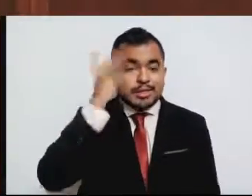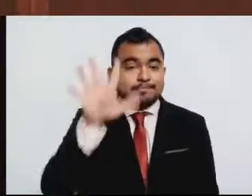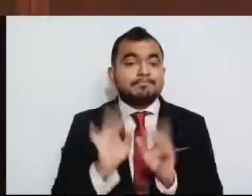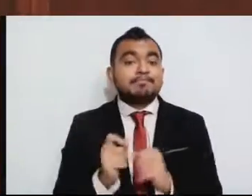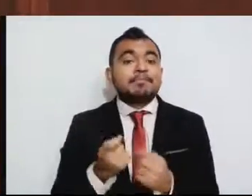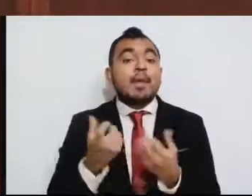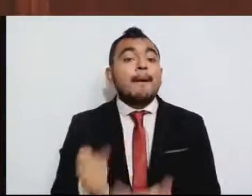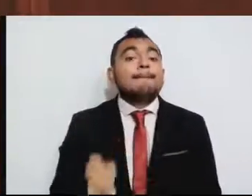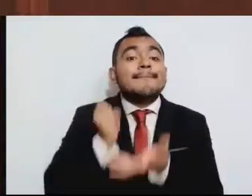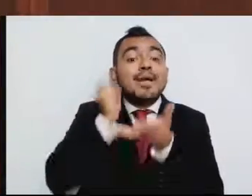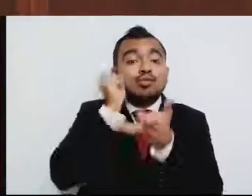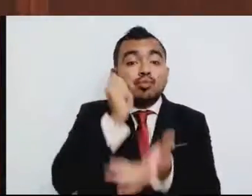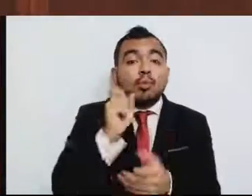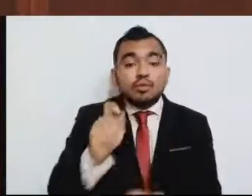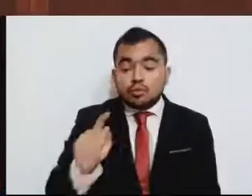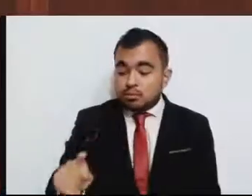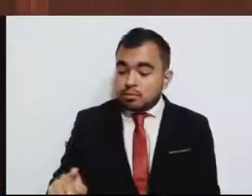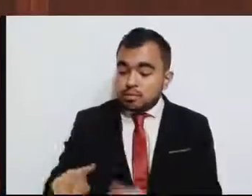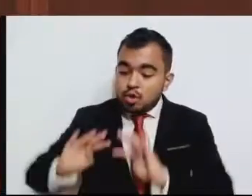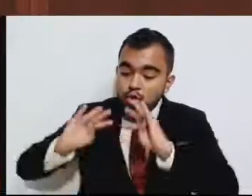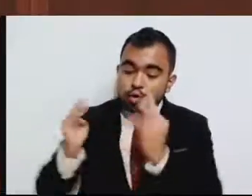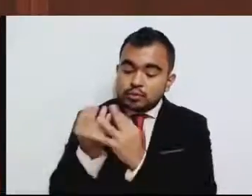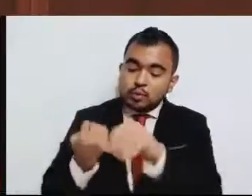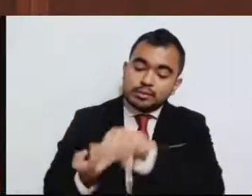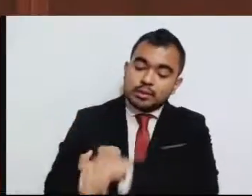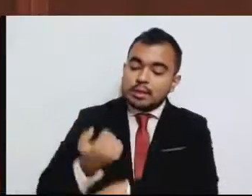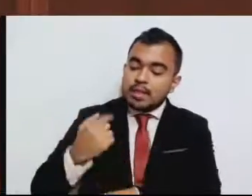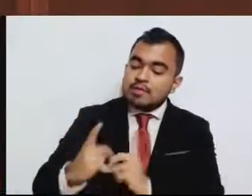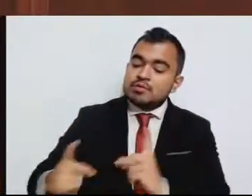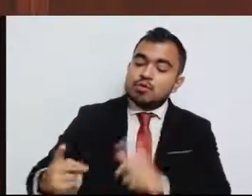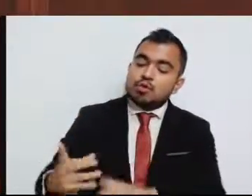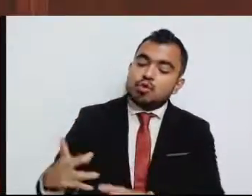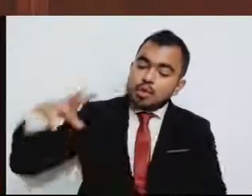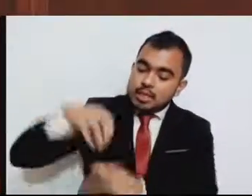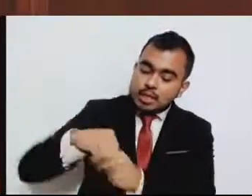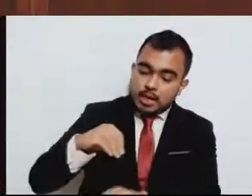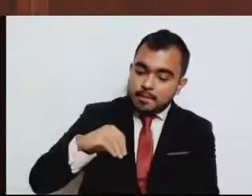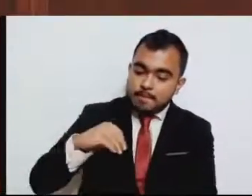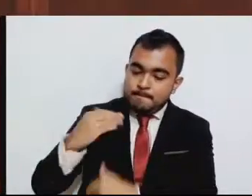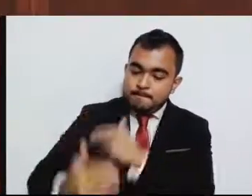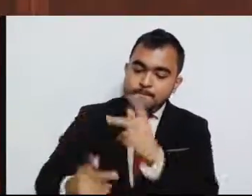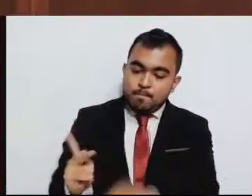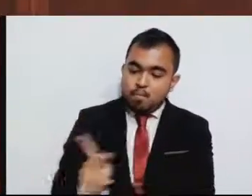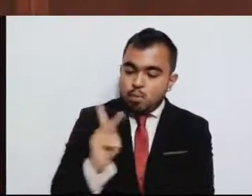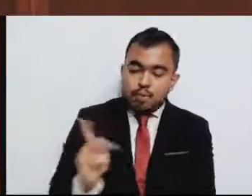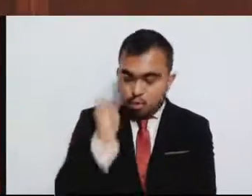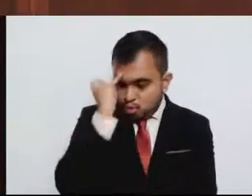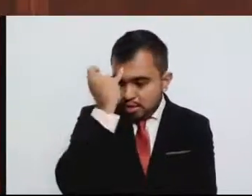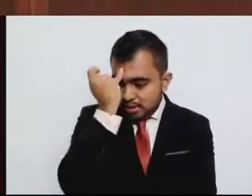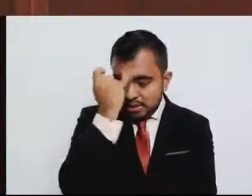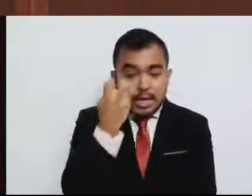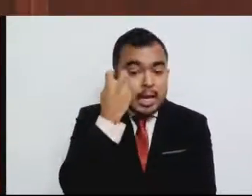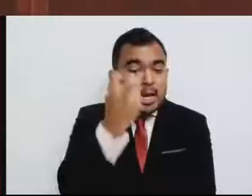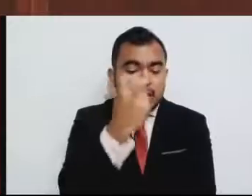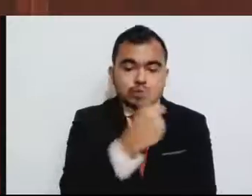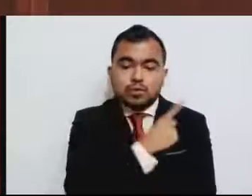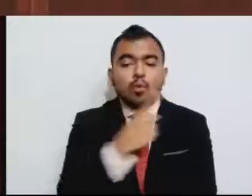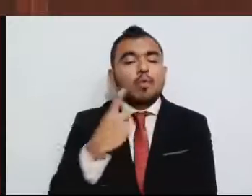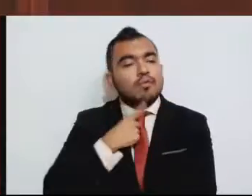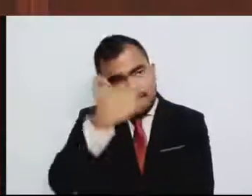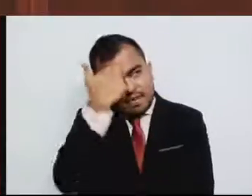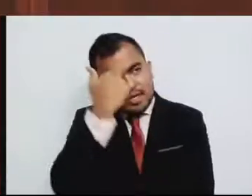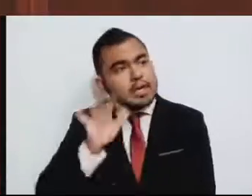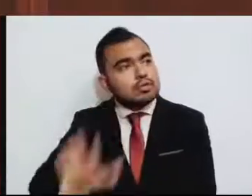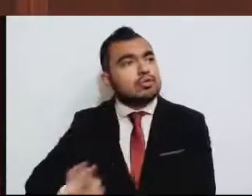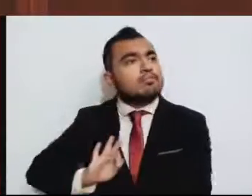asignado al consejo estatal de desarrollo integral después indígenas debe ser justificado en caso de justificarse la fracción